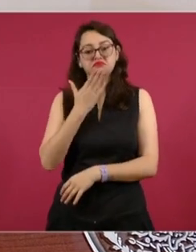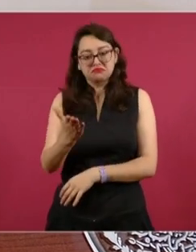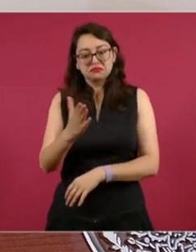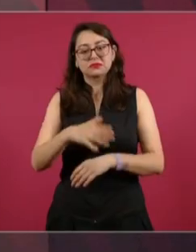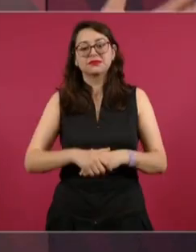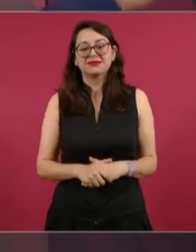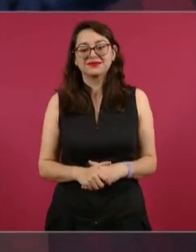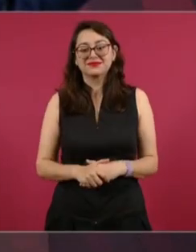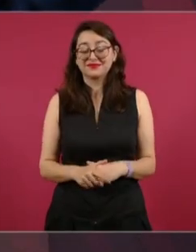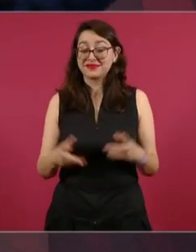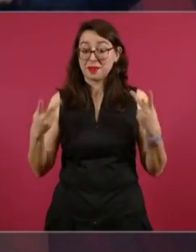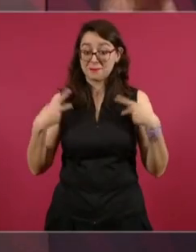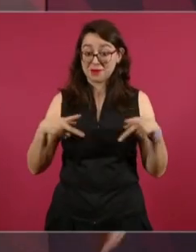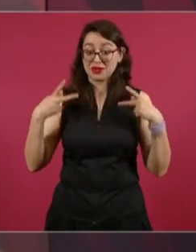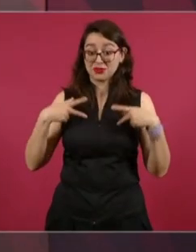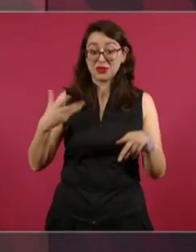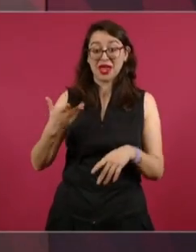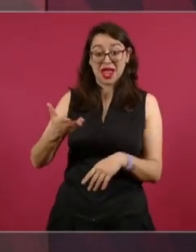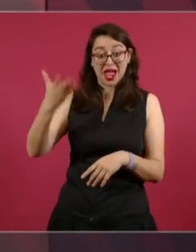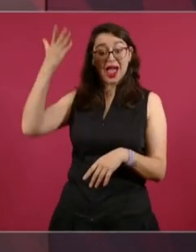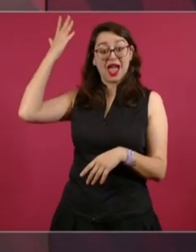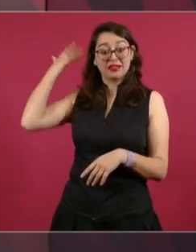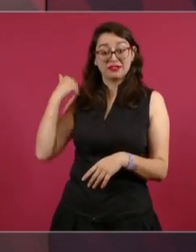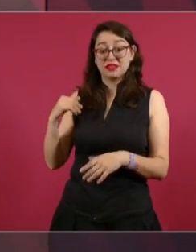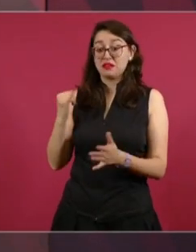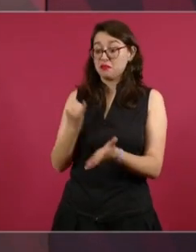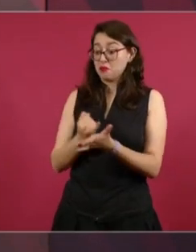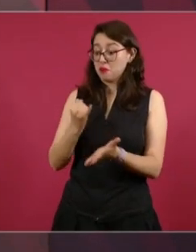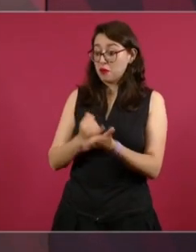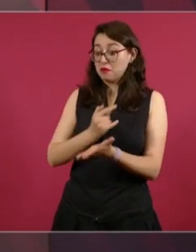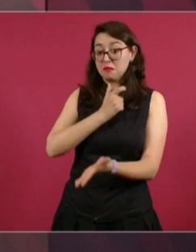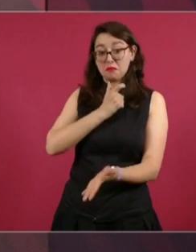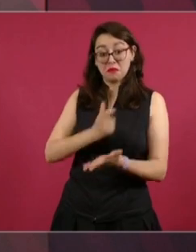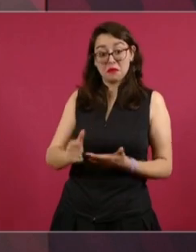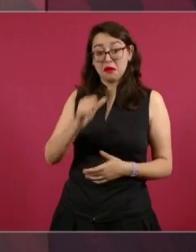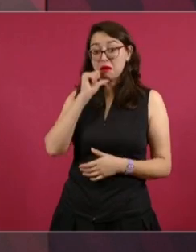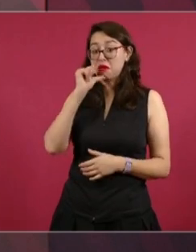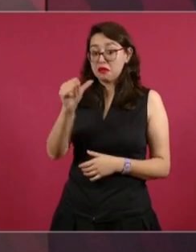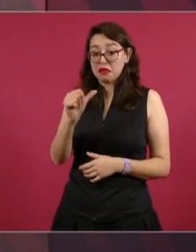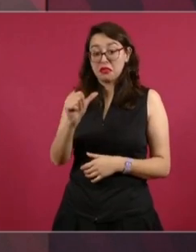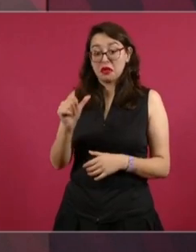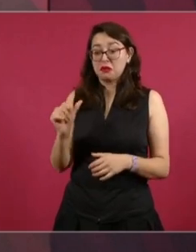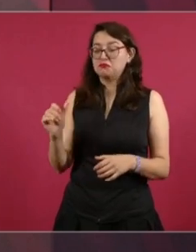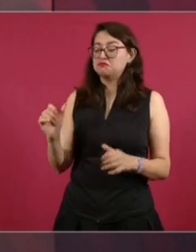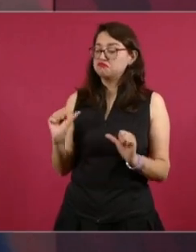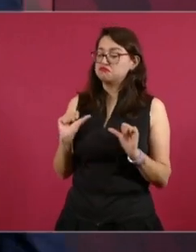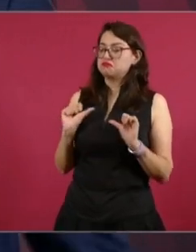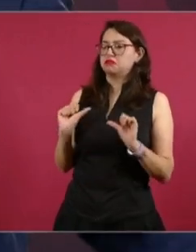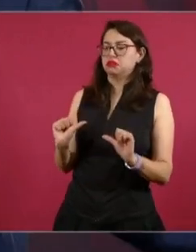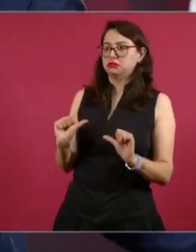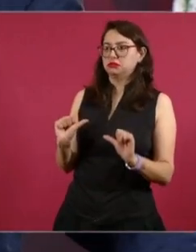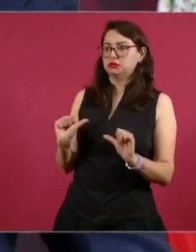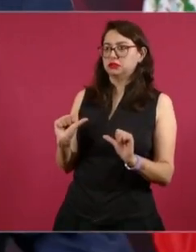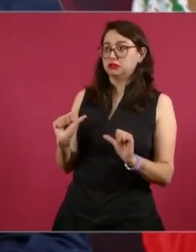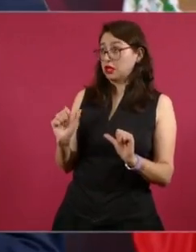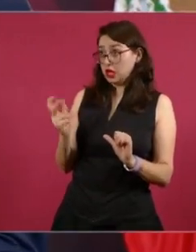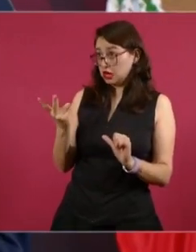La gente que antes se beneficiaba con estas condonaciones entendió de que ya